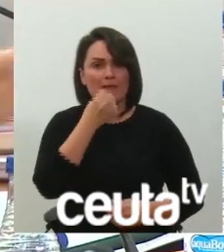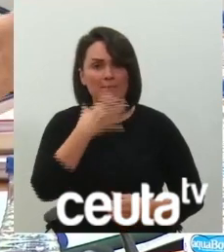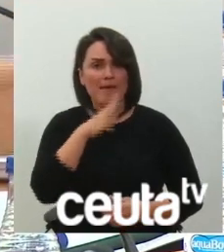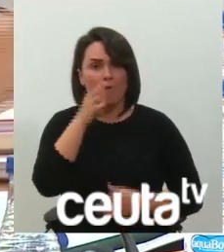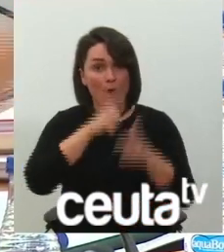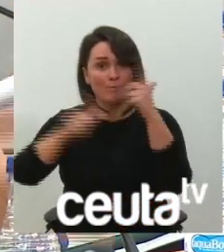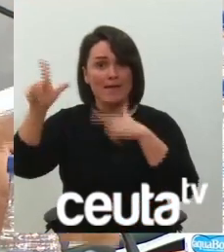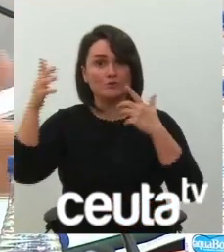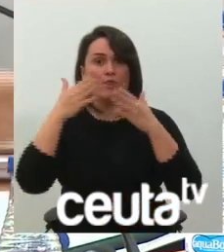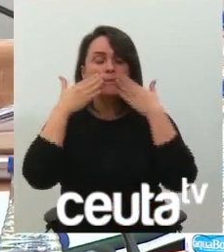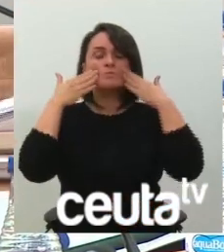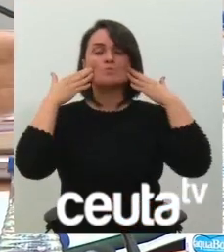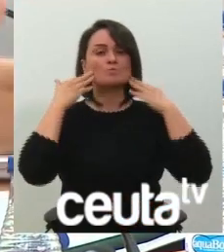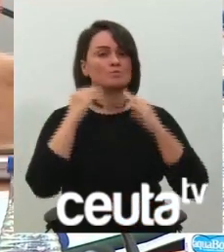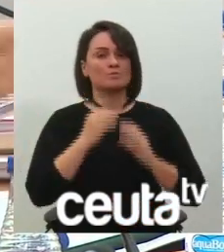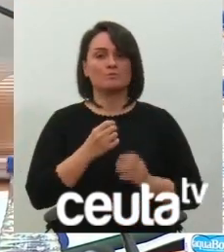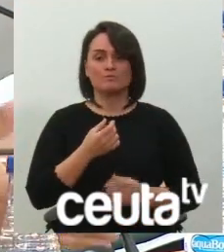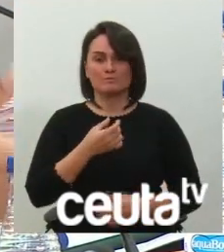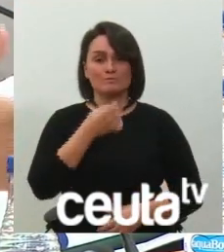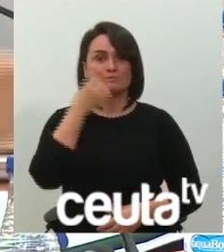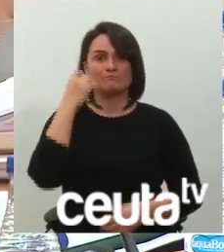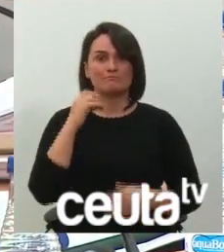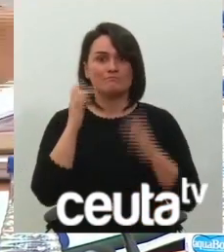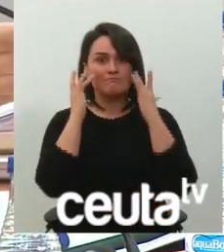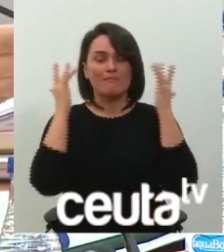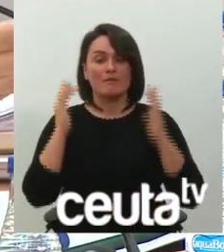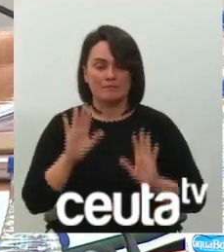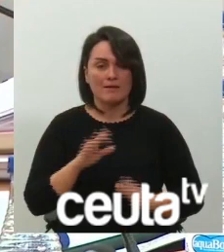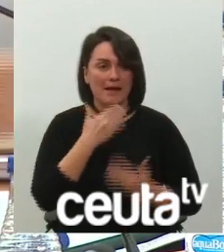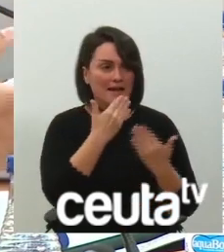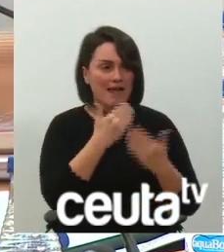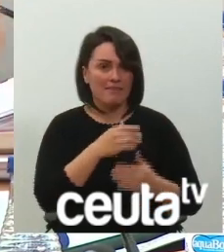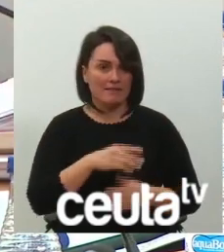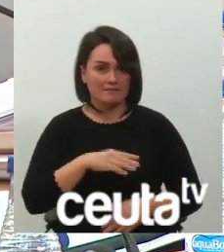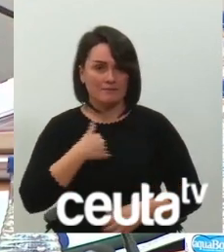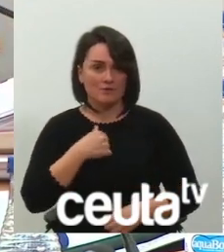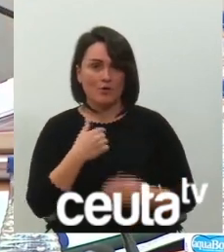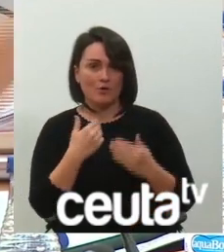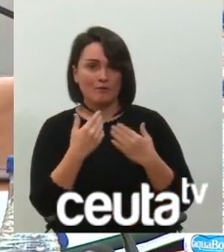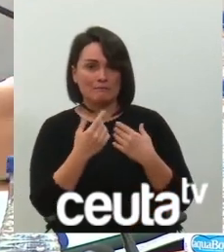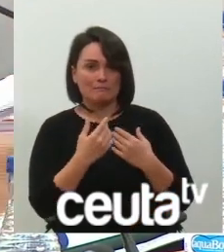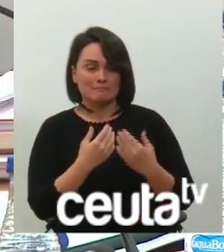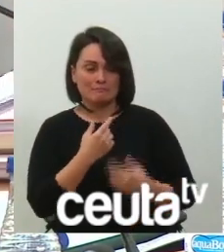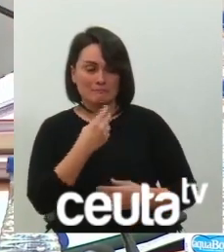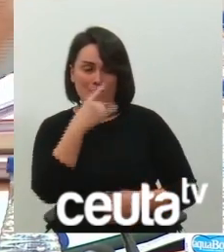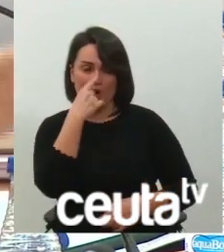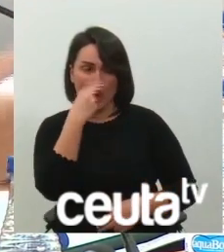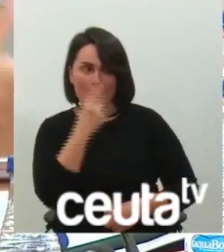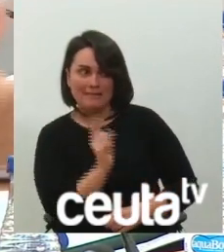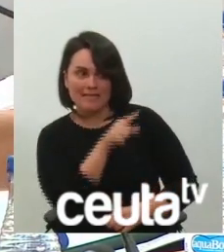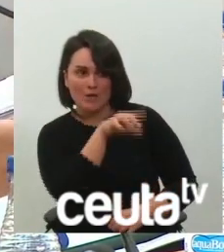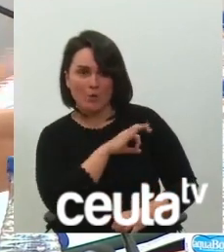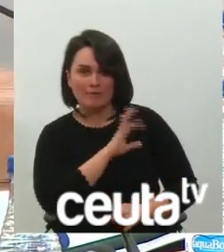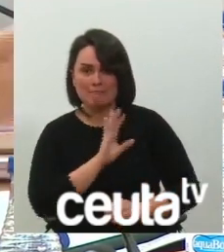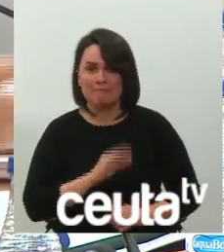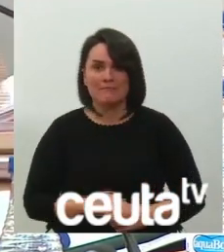otra vez usted sabe cuánto cuesta un hotel un hotel en madrid en plena en plena feria dónde están todos los hoteles a tope pues ese hotel que es